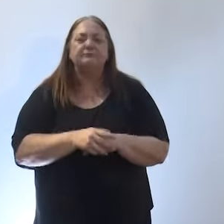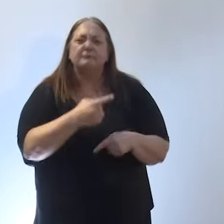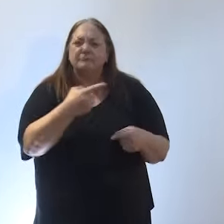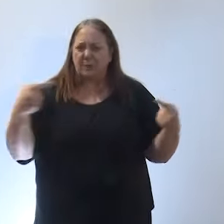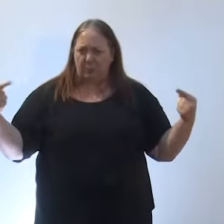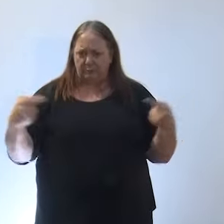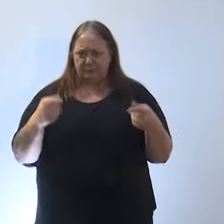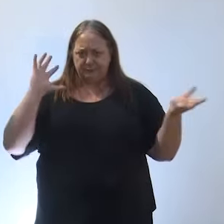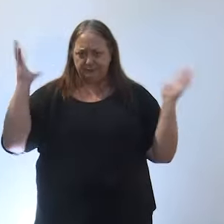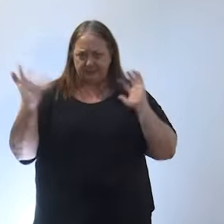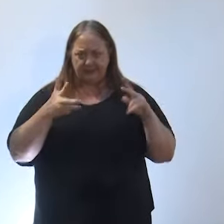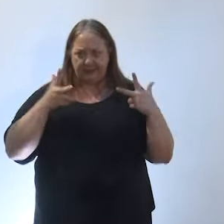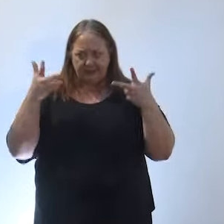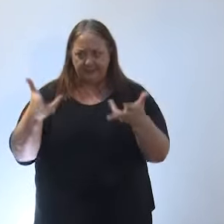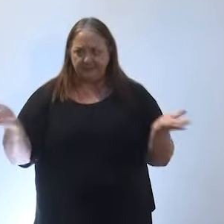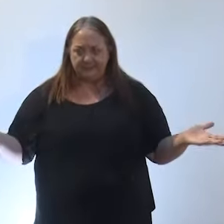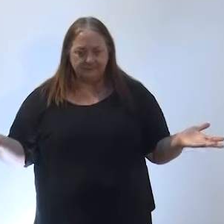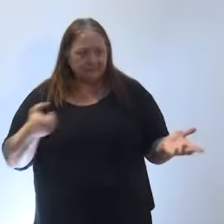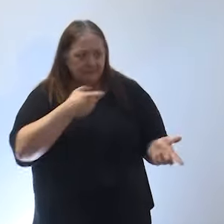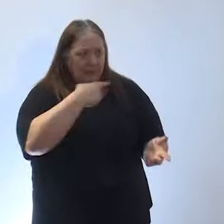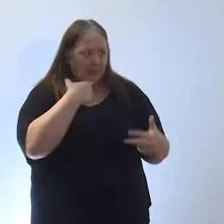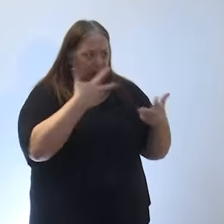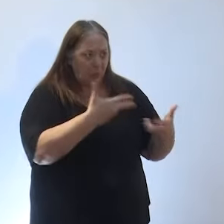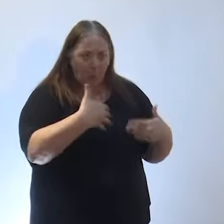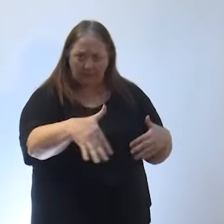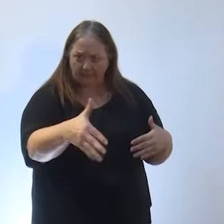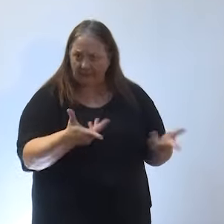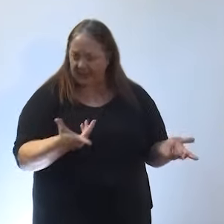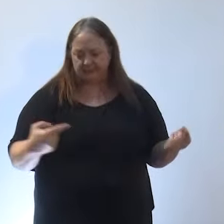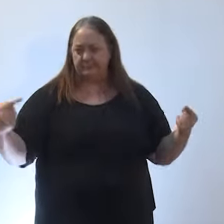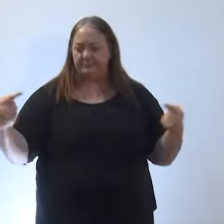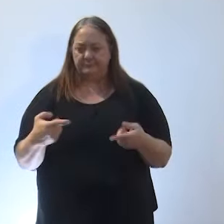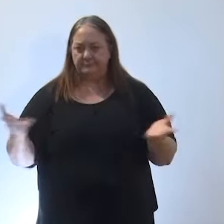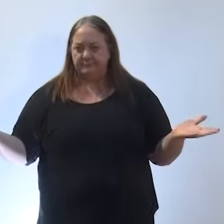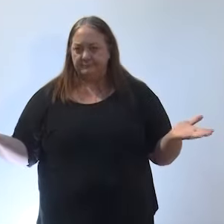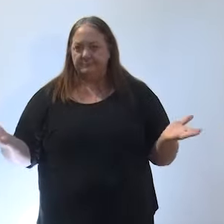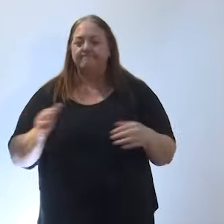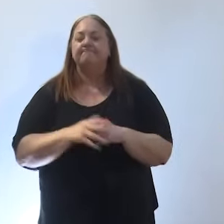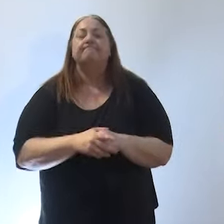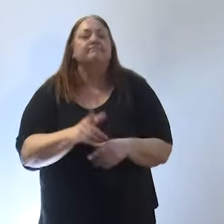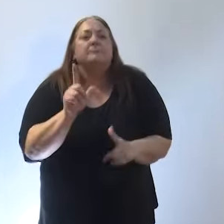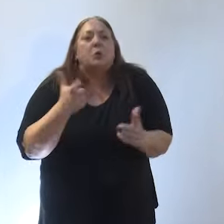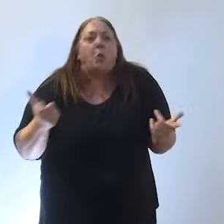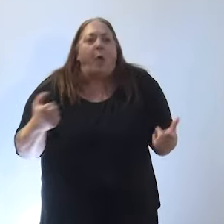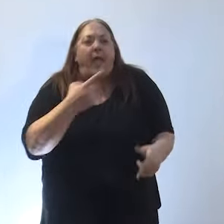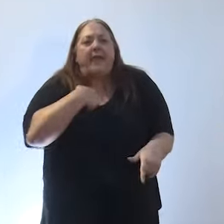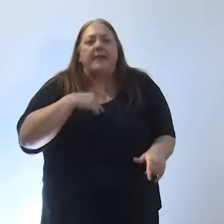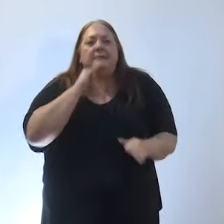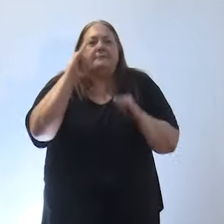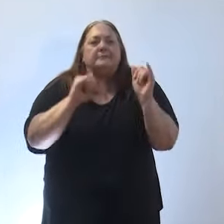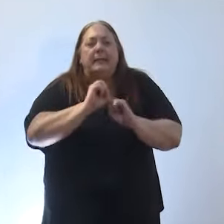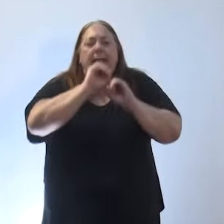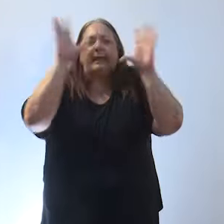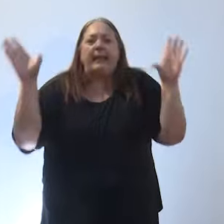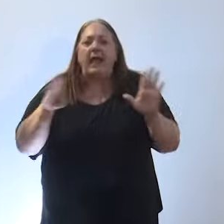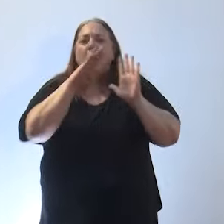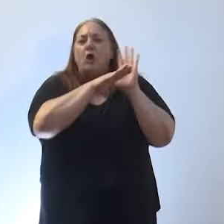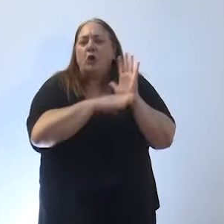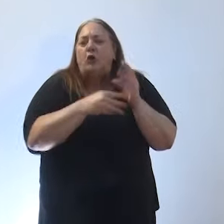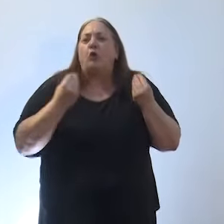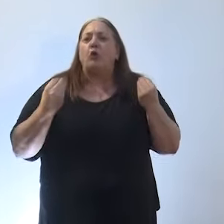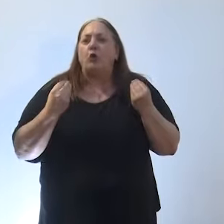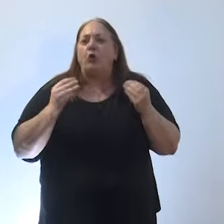que dice claramente lo que iba a hacer entonces no tenemos ningún enunciador que diga claramente vamos a hacer el socialismo hay que hacer